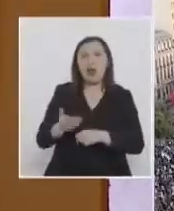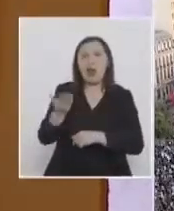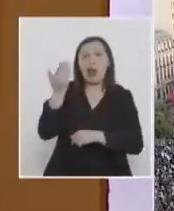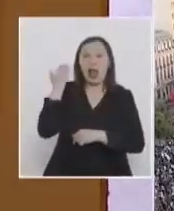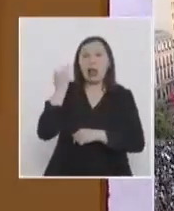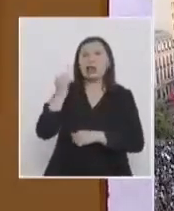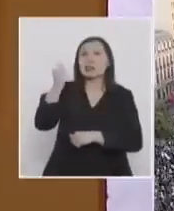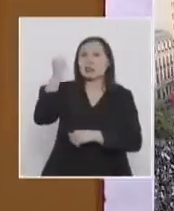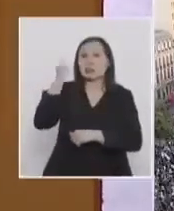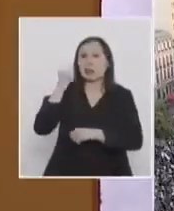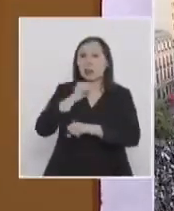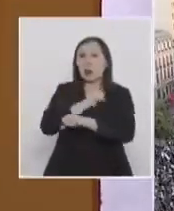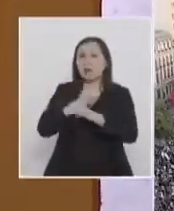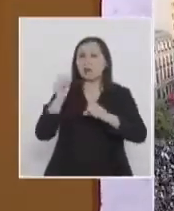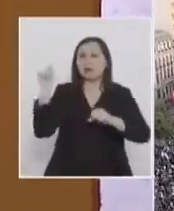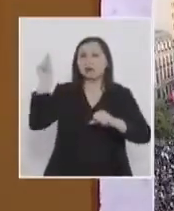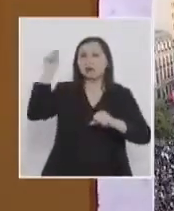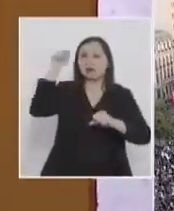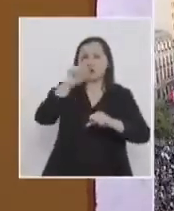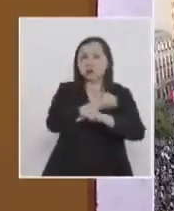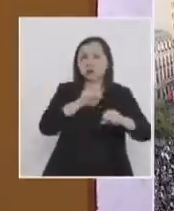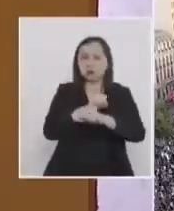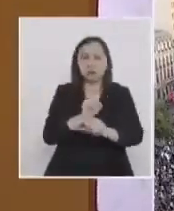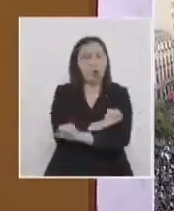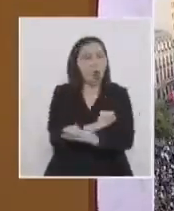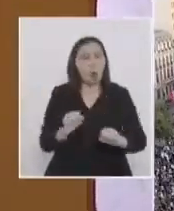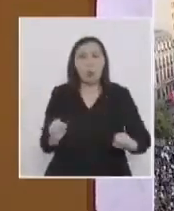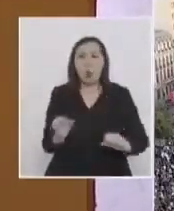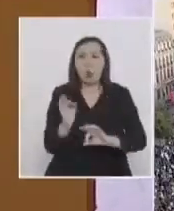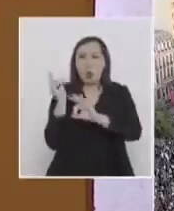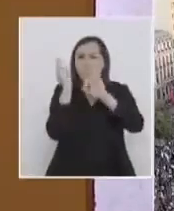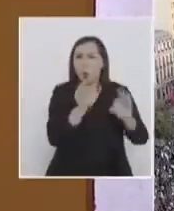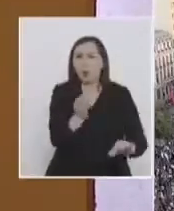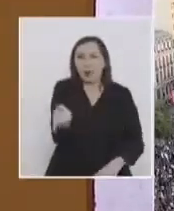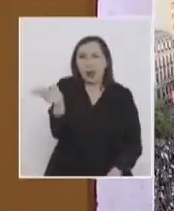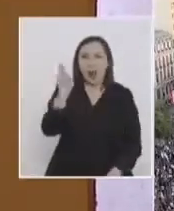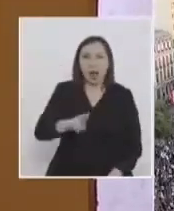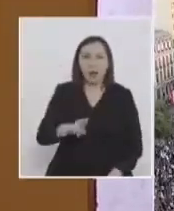cohetes, y eso nunca más se puede volver a repetir en nuestra historia.